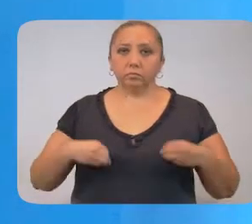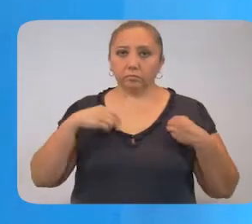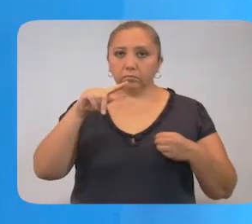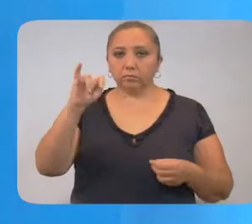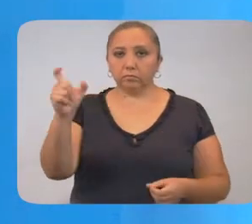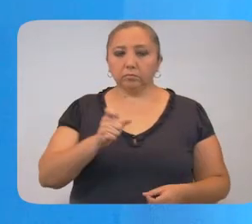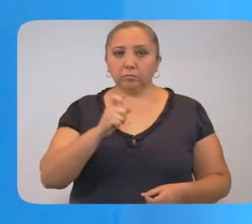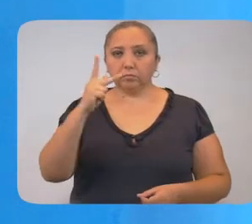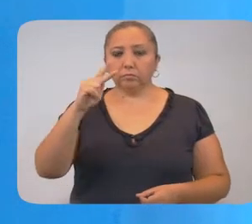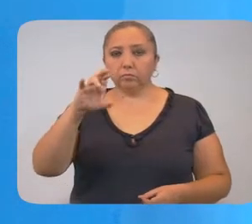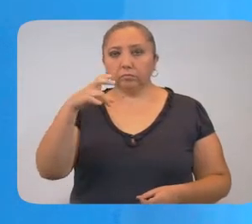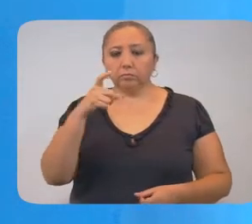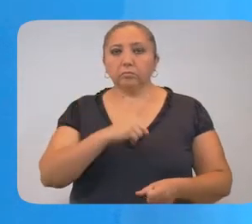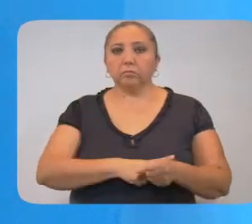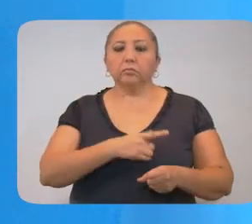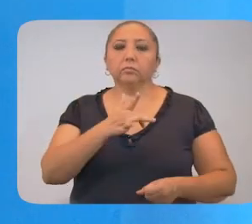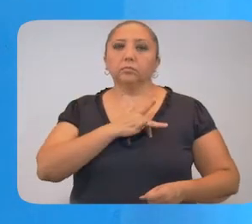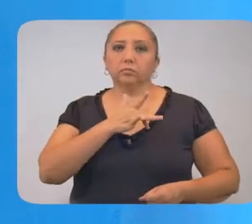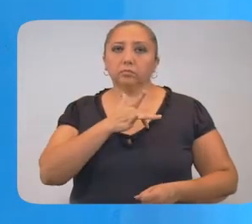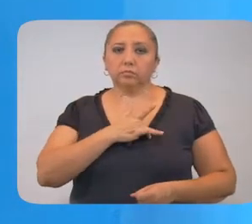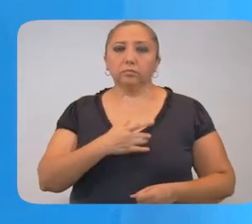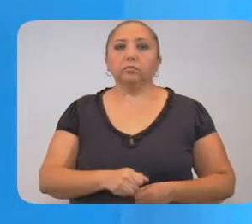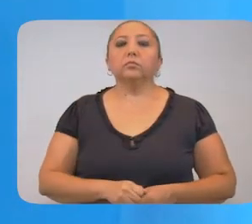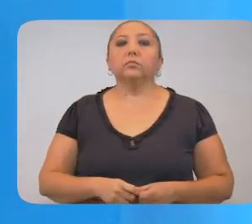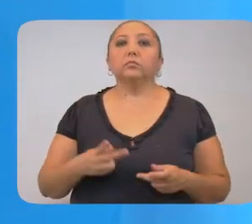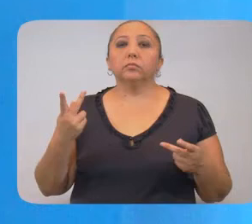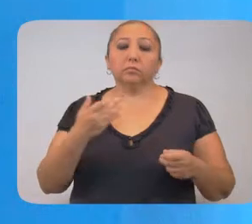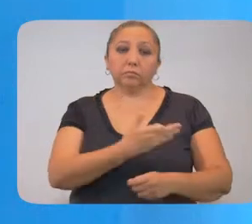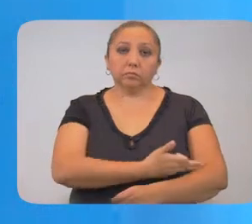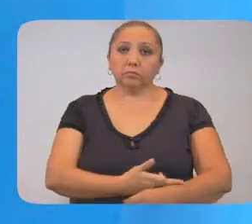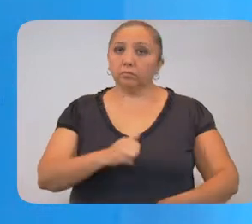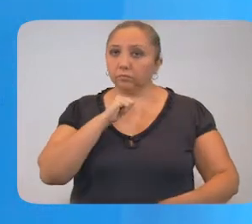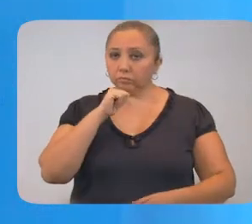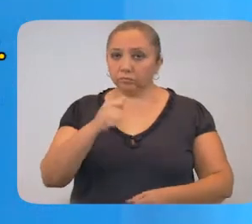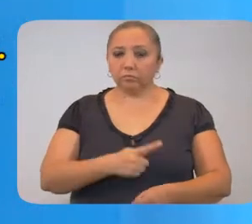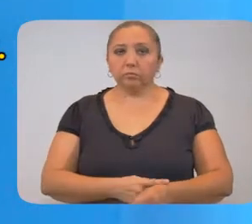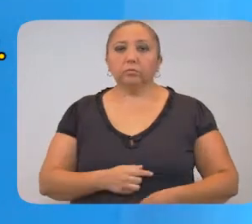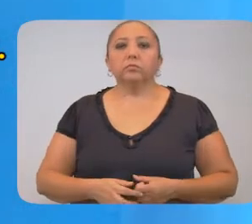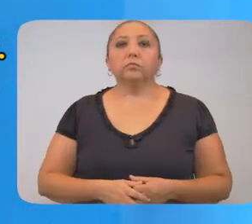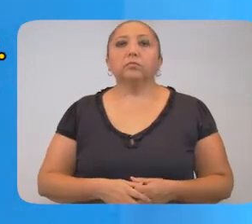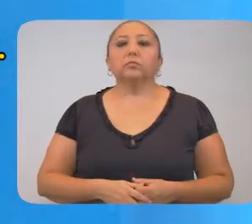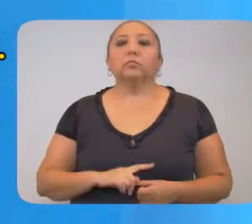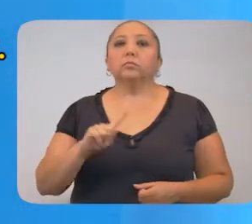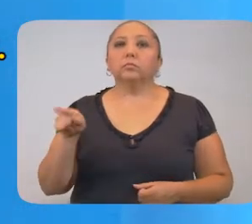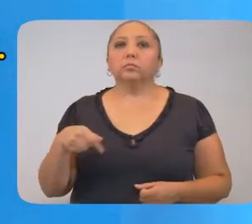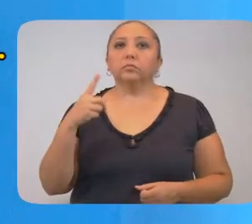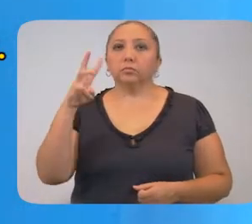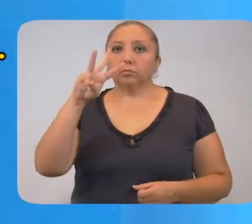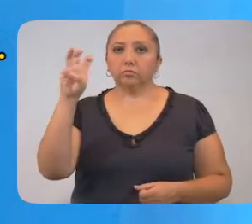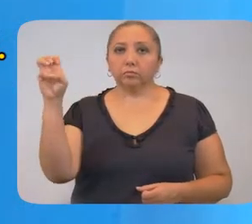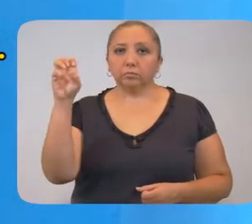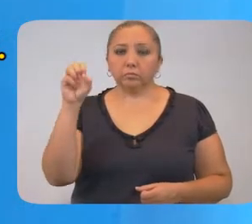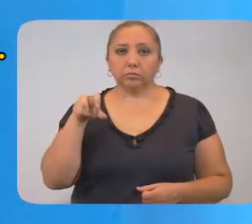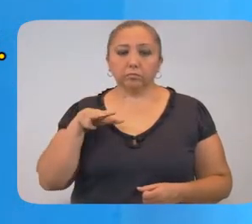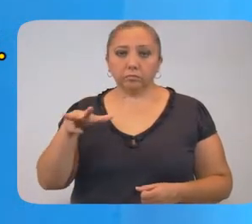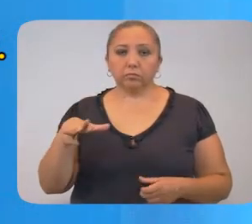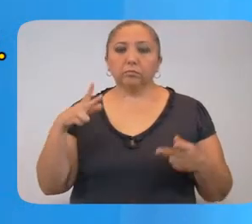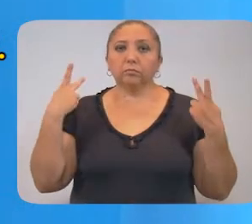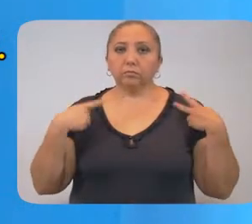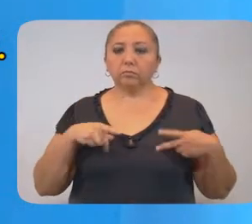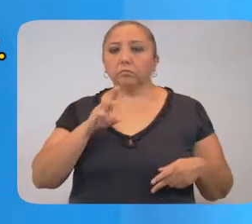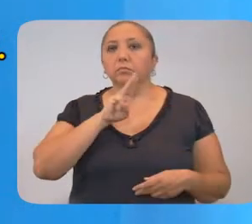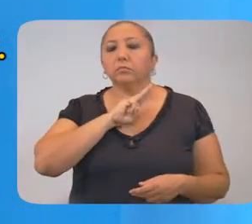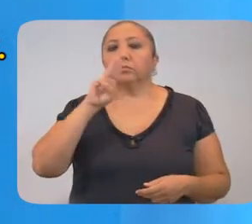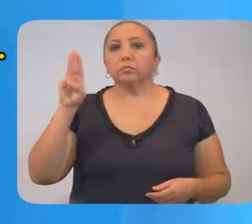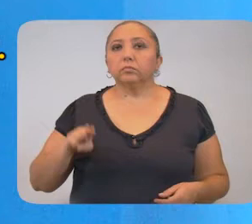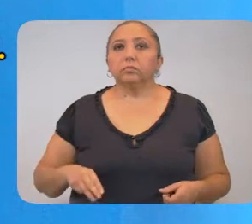Tixpehual, con enfermedad cardíaca. Sus contactos no presentan síntomas. En total, son 318 las personas